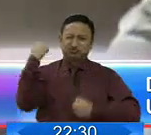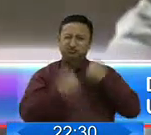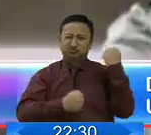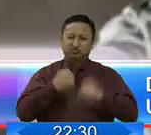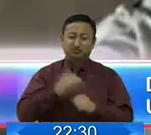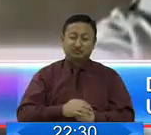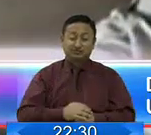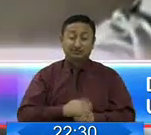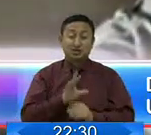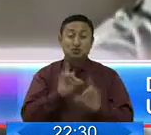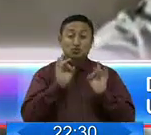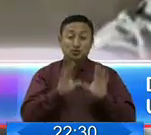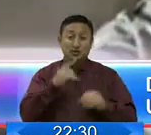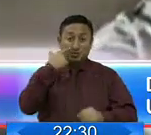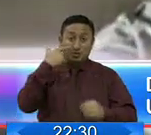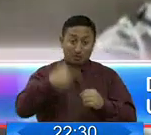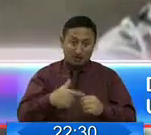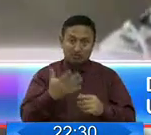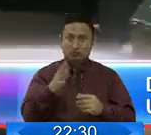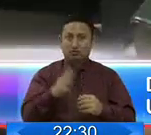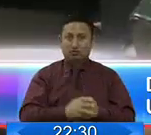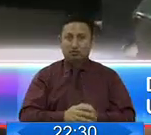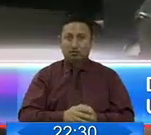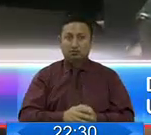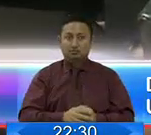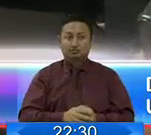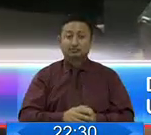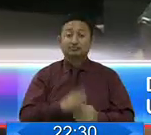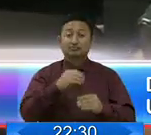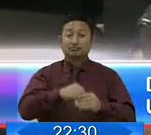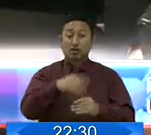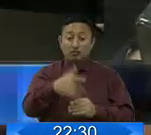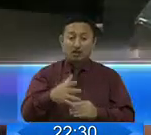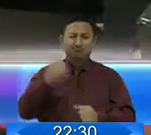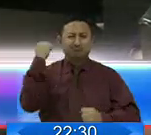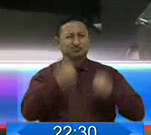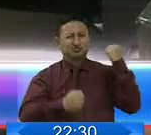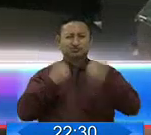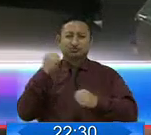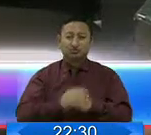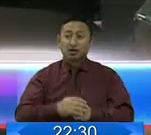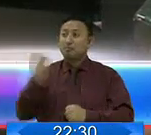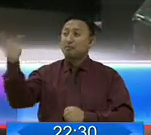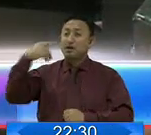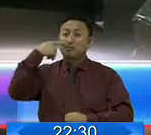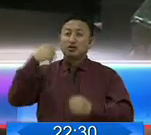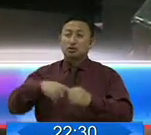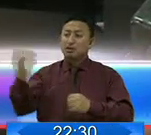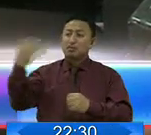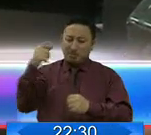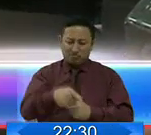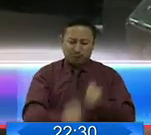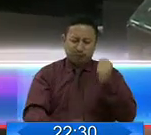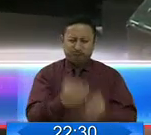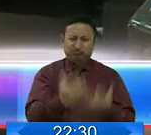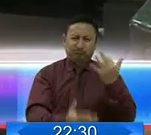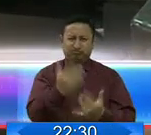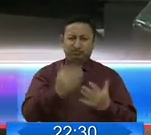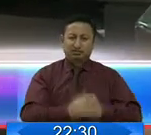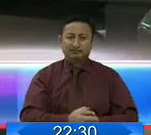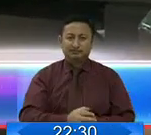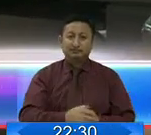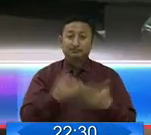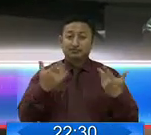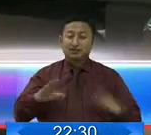gasolina querían quemarlo vivo y afuera les lincharan desean que menos le traigan gas salida ya